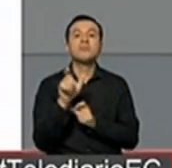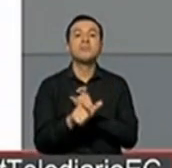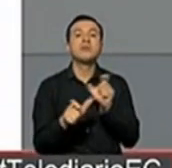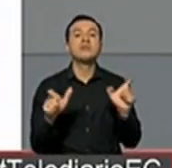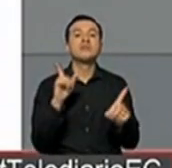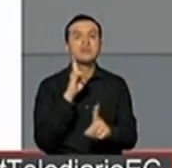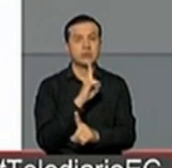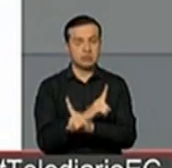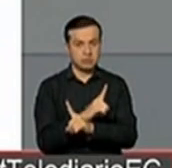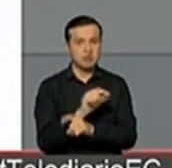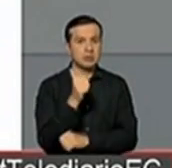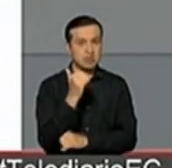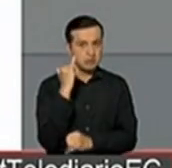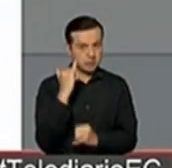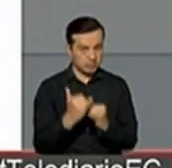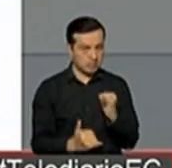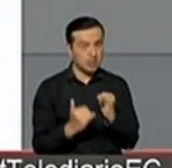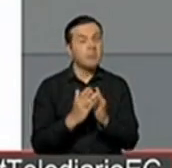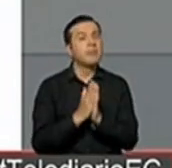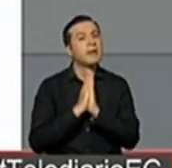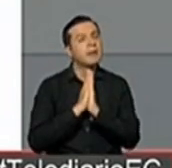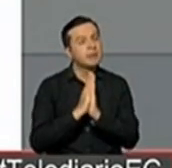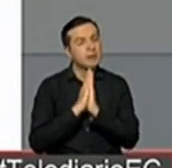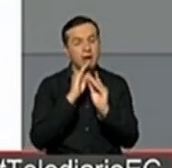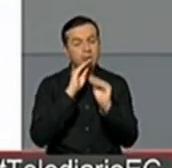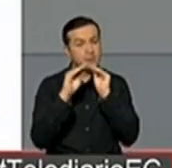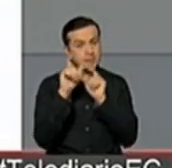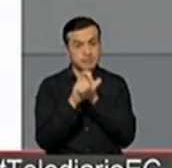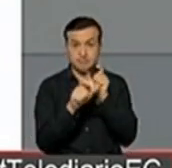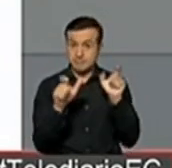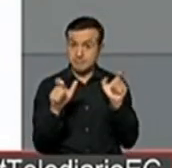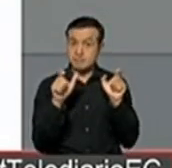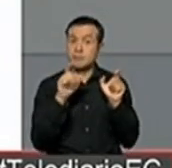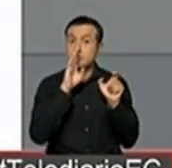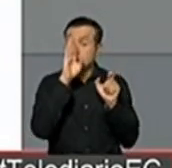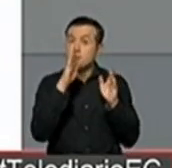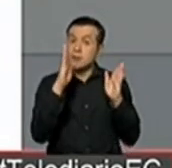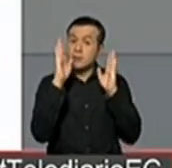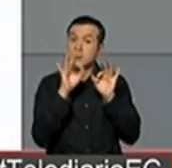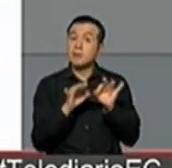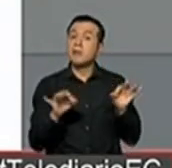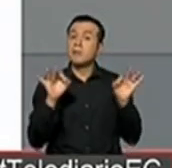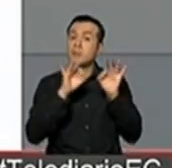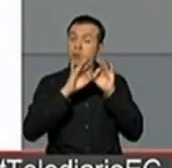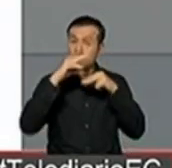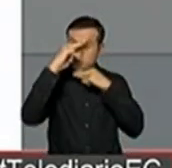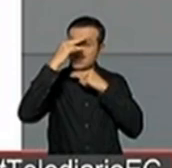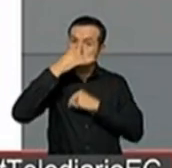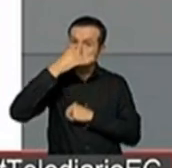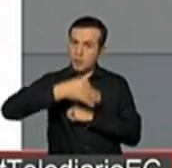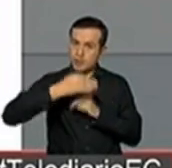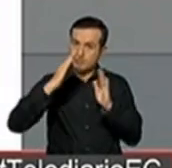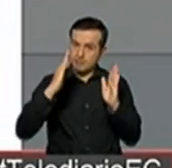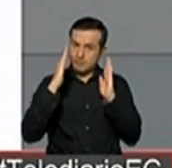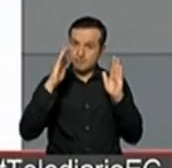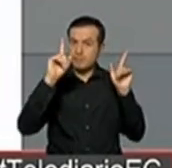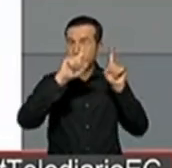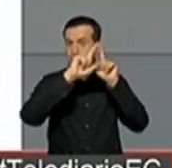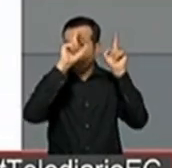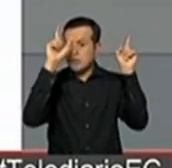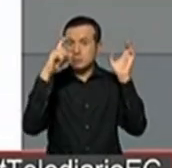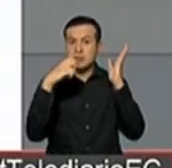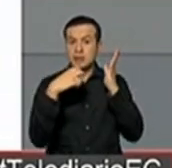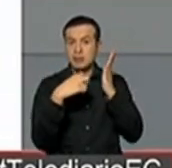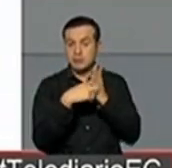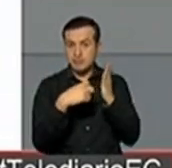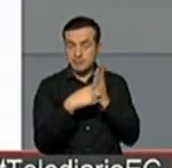con discapacidad. Pedimos también a la ciudadanía mantenerse informado a través de las redes oficiales, dice la empresa de pasajeros